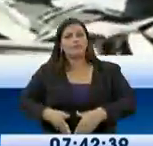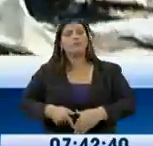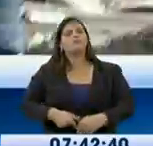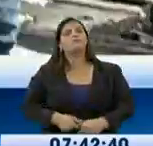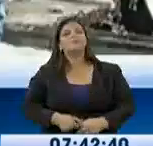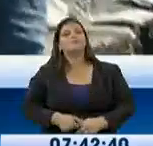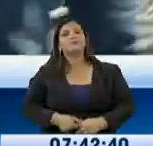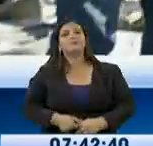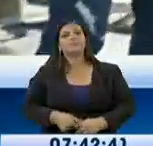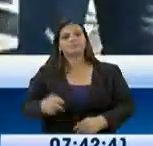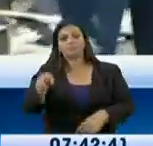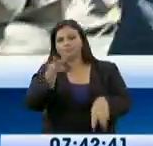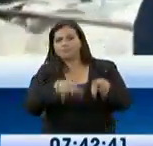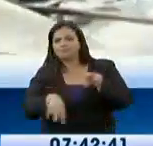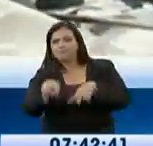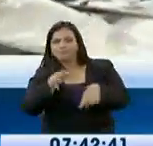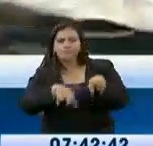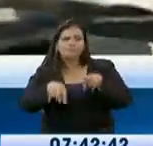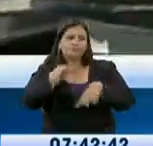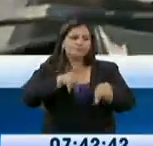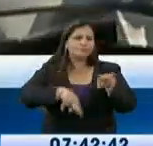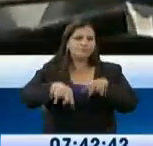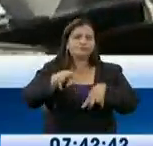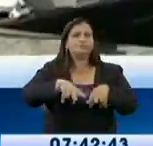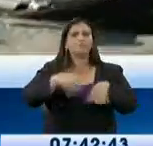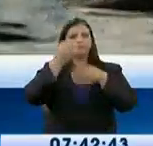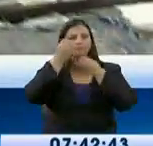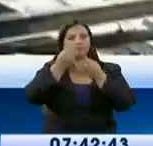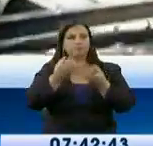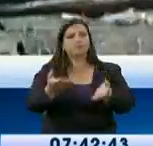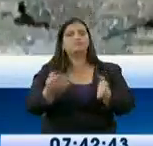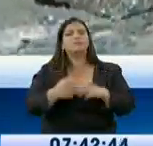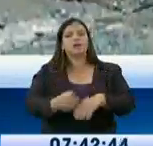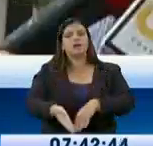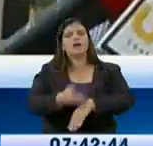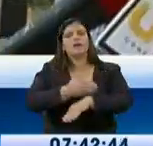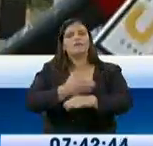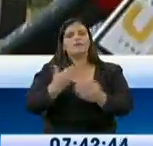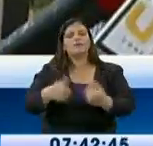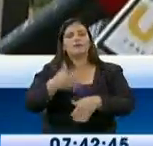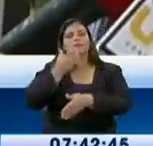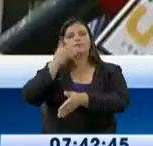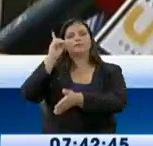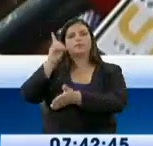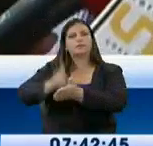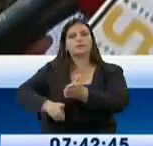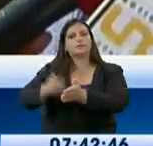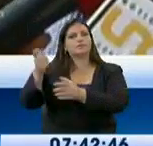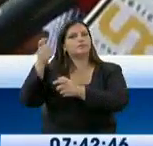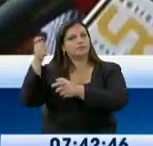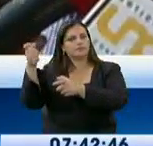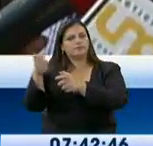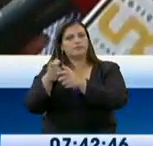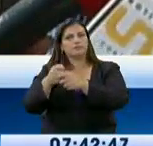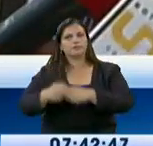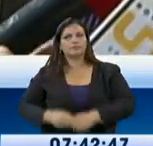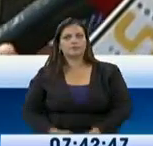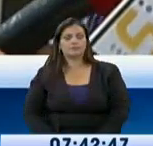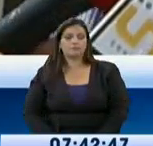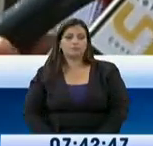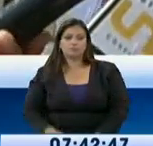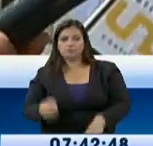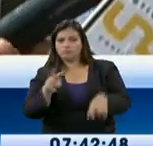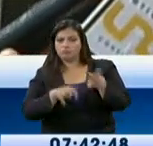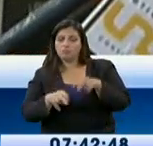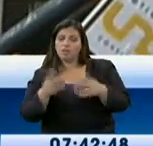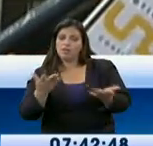quien también inspeccionó los daños, aseguró que ya existe una denuncia en la fiscalía. por el caso de que podamos sospechar de que quizás fue provocado el